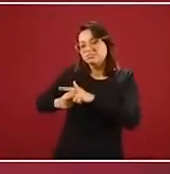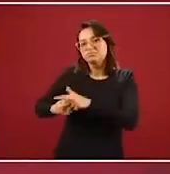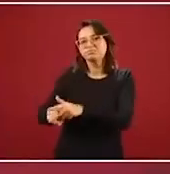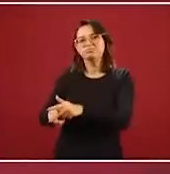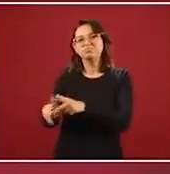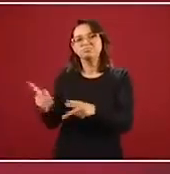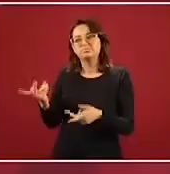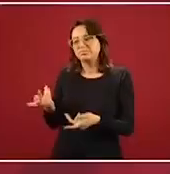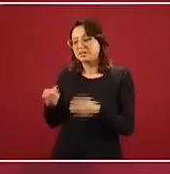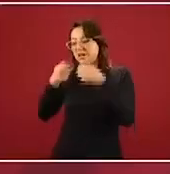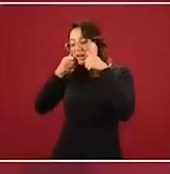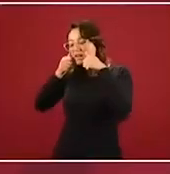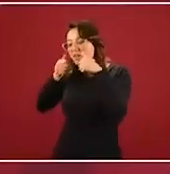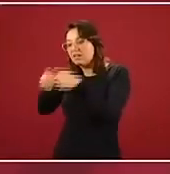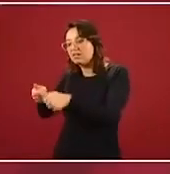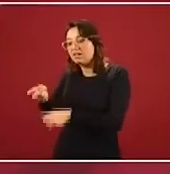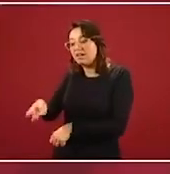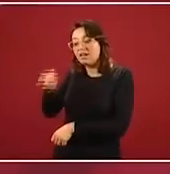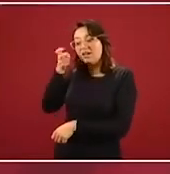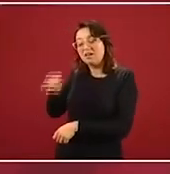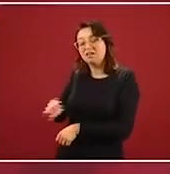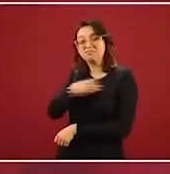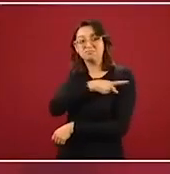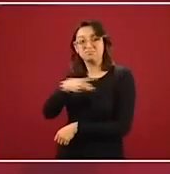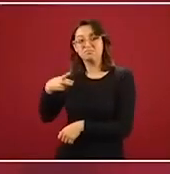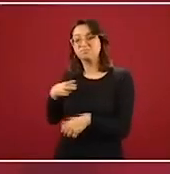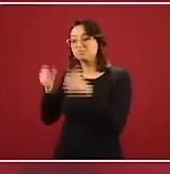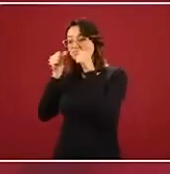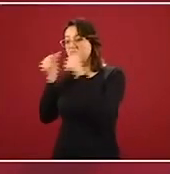estos gobernantes